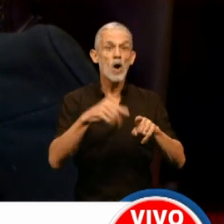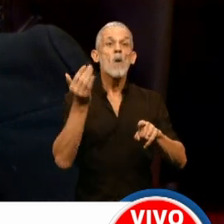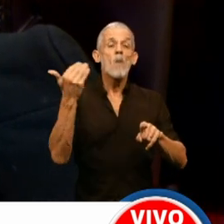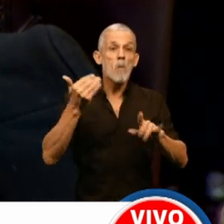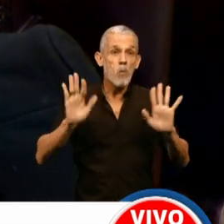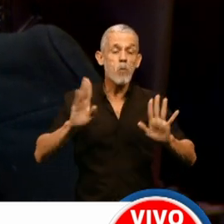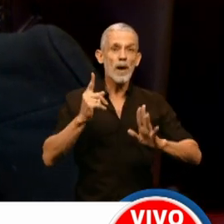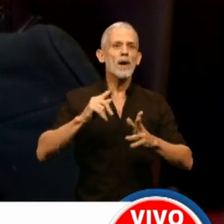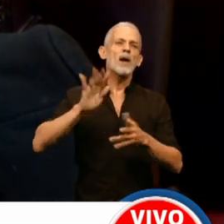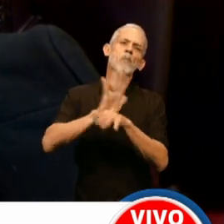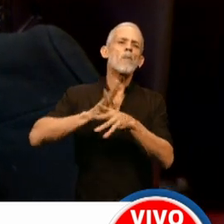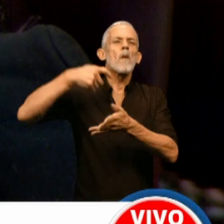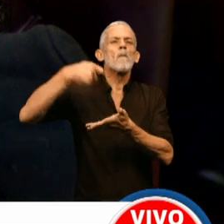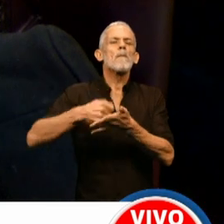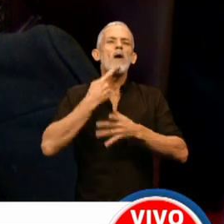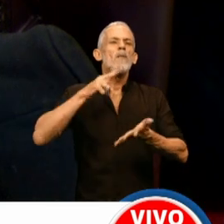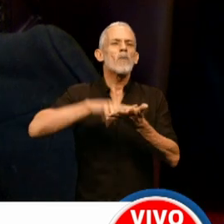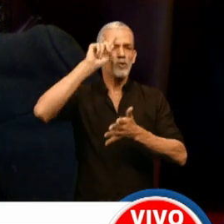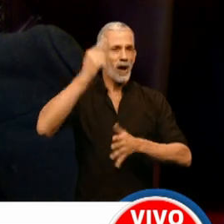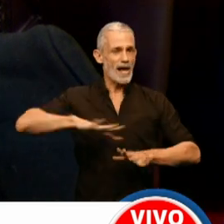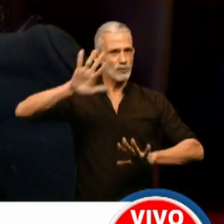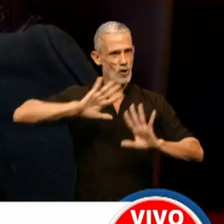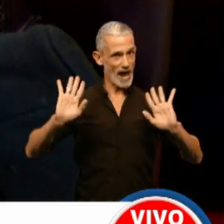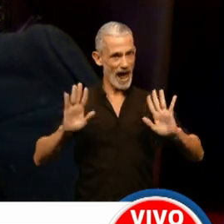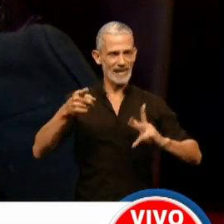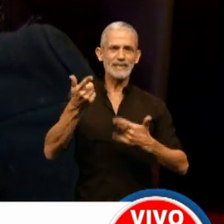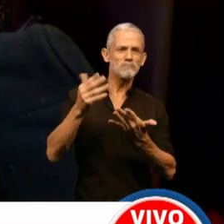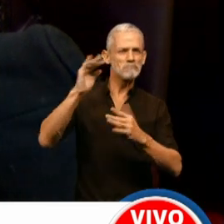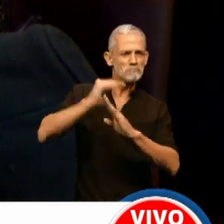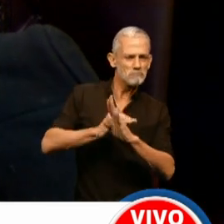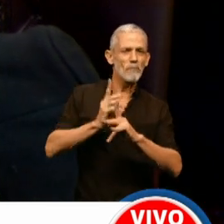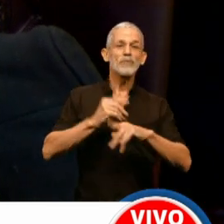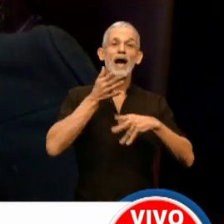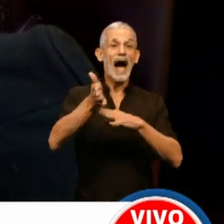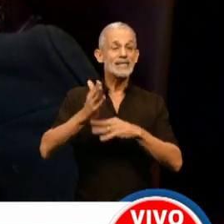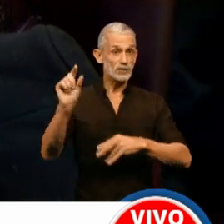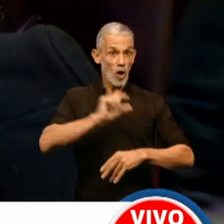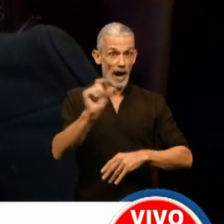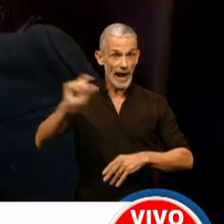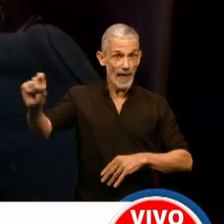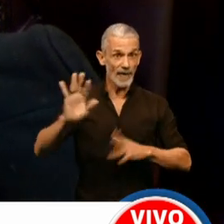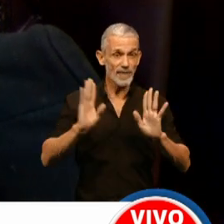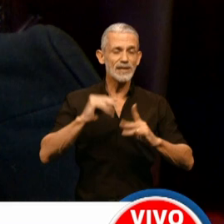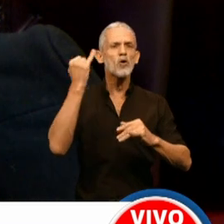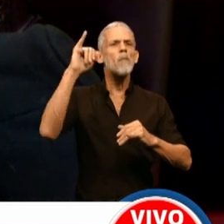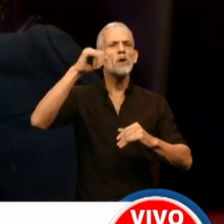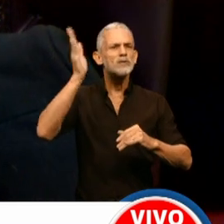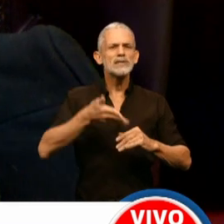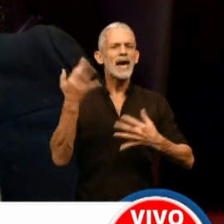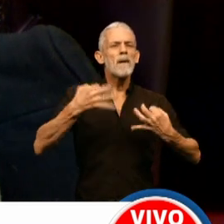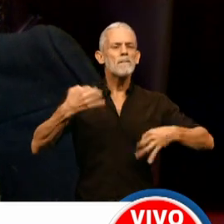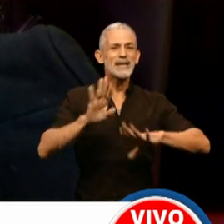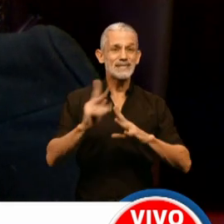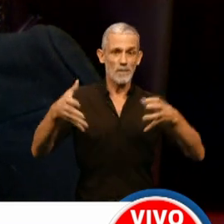tomarse como pago a cuenta de impuestos nacionales se promueve el acceso a crédito con tasas preferenciales para las